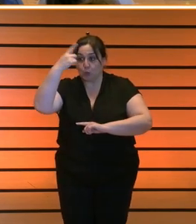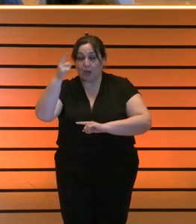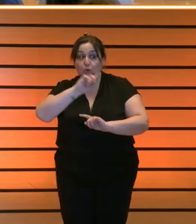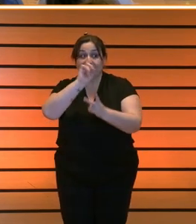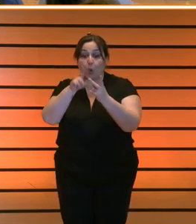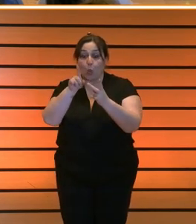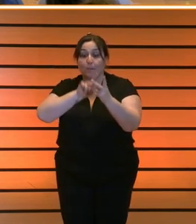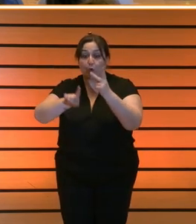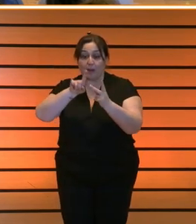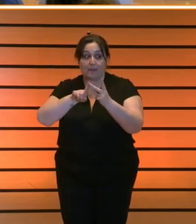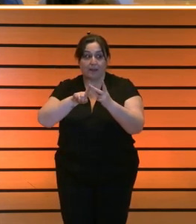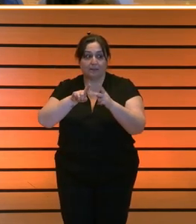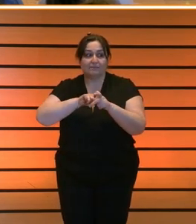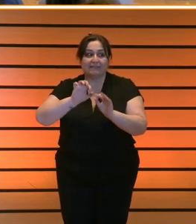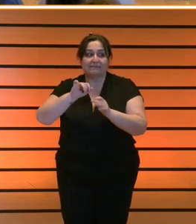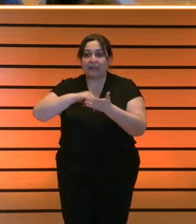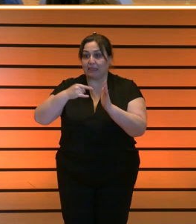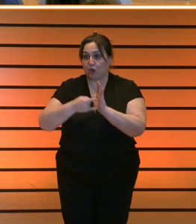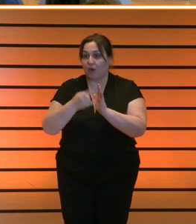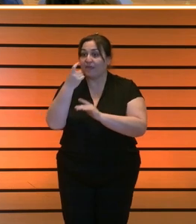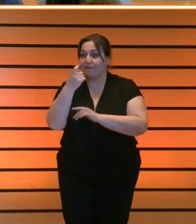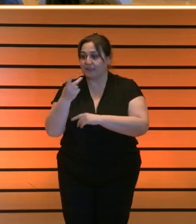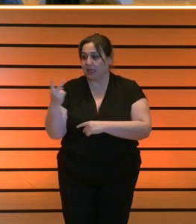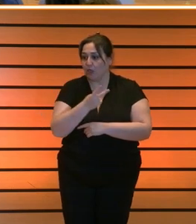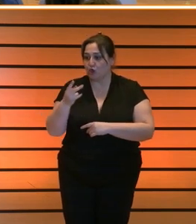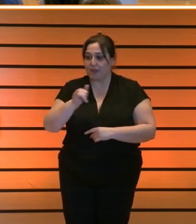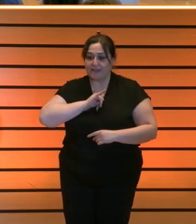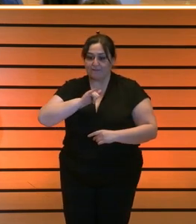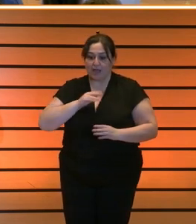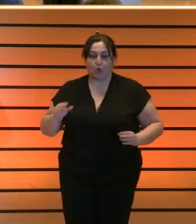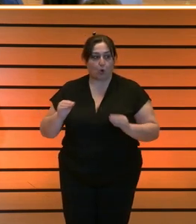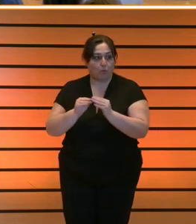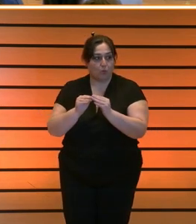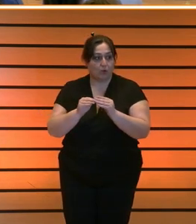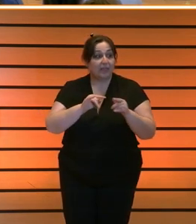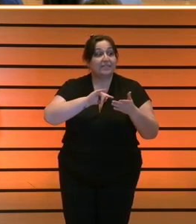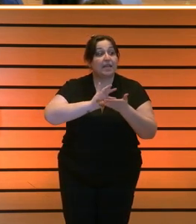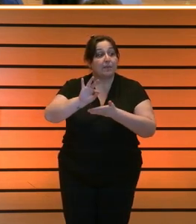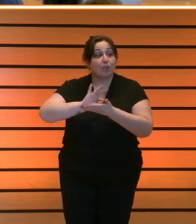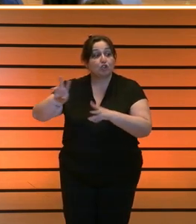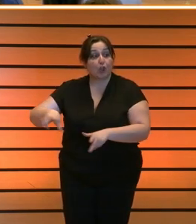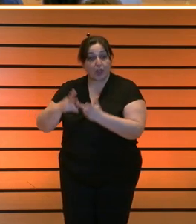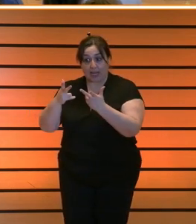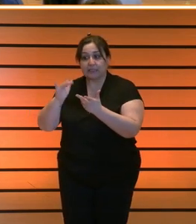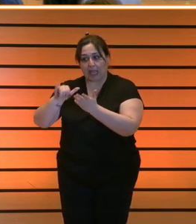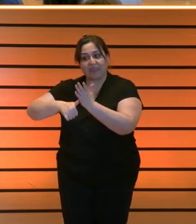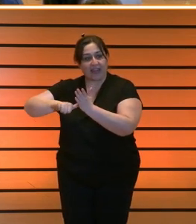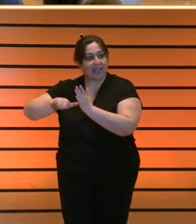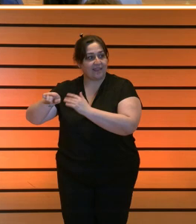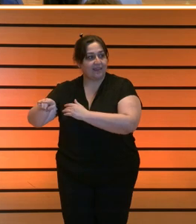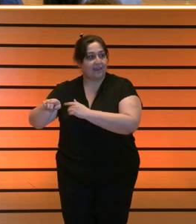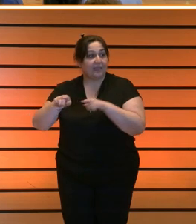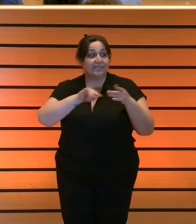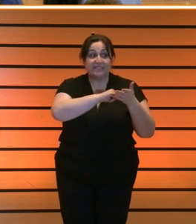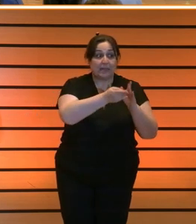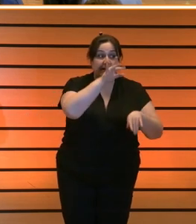nos falta un identificador común Mientras que el servicio social se tiene el dni el sistema sanitario no funciona